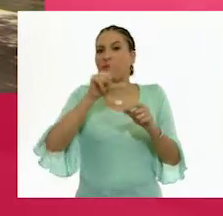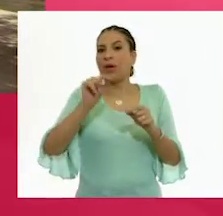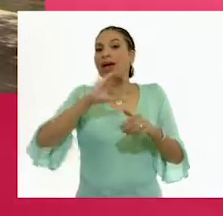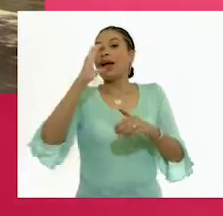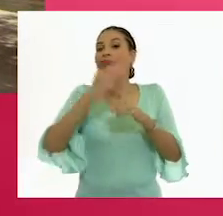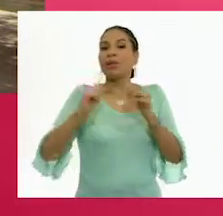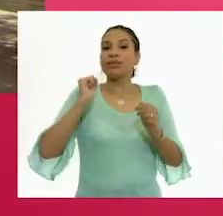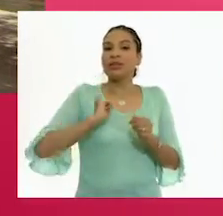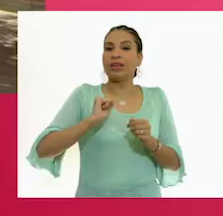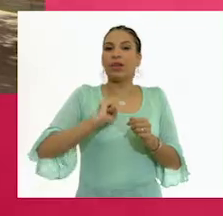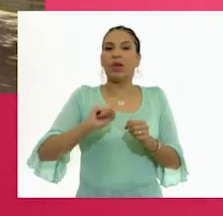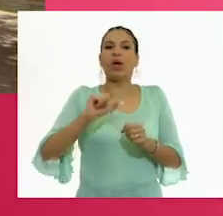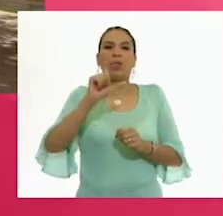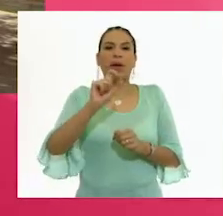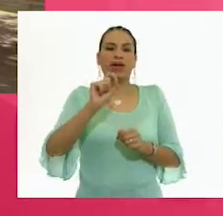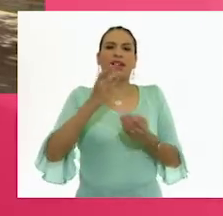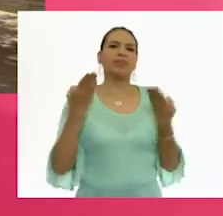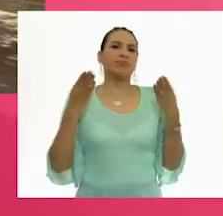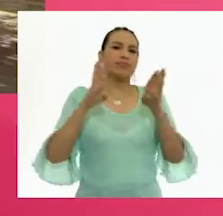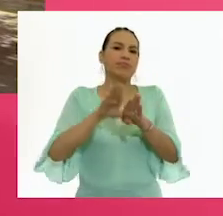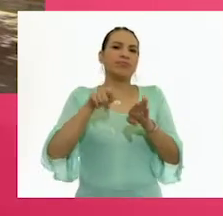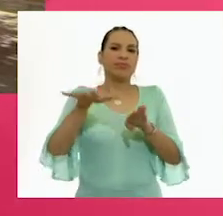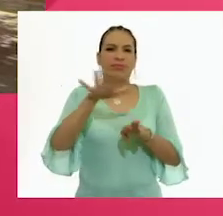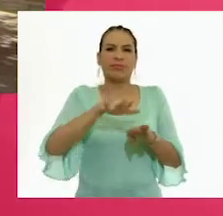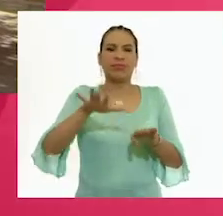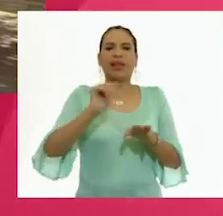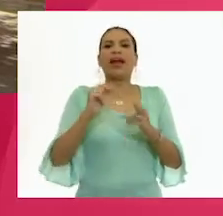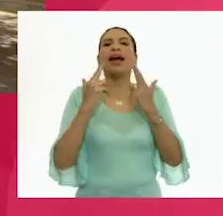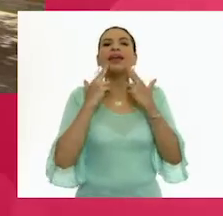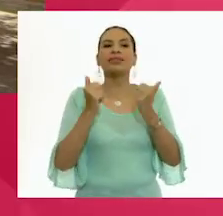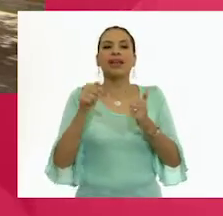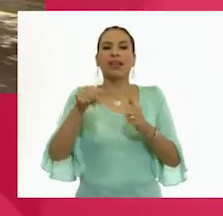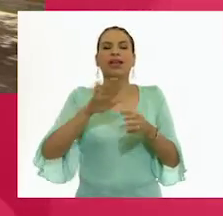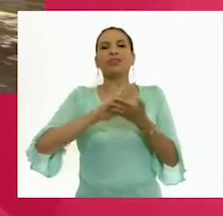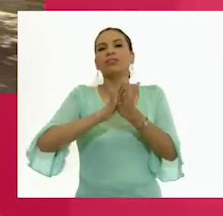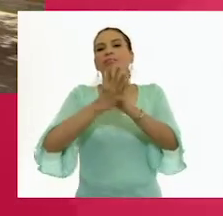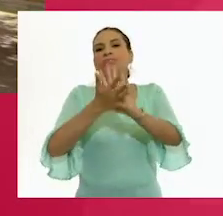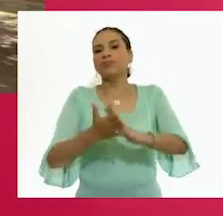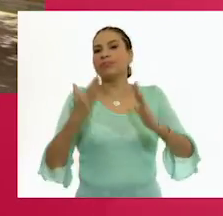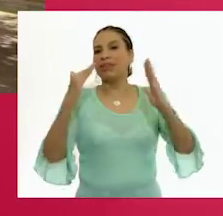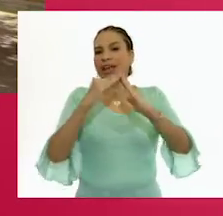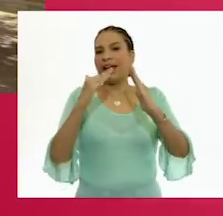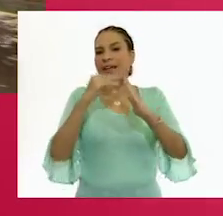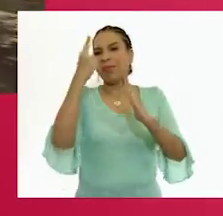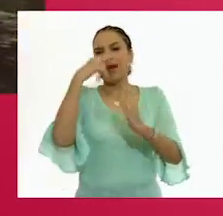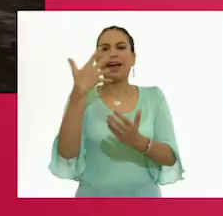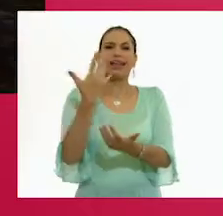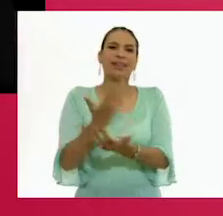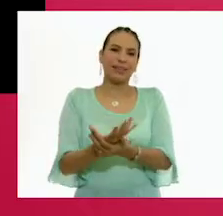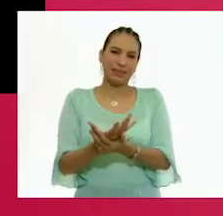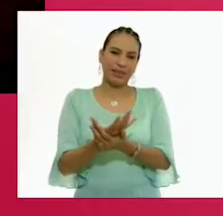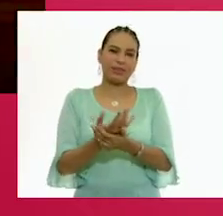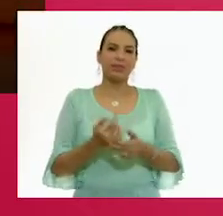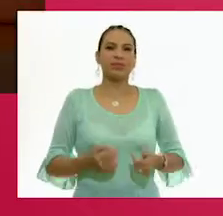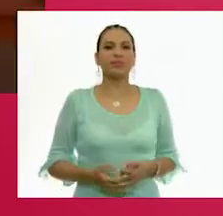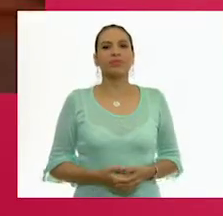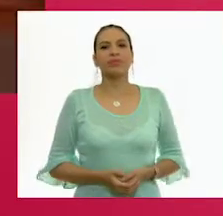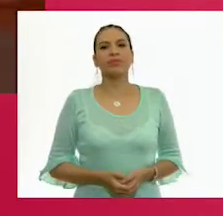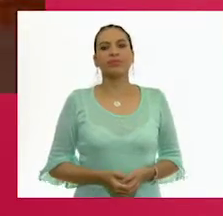siglo XX se cierra el tinacal de esta hacienda y esta se vuelve una casa de descanso.